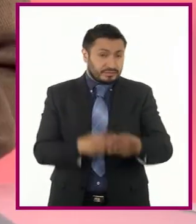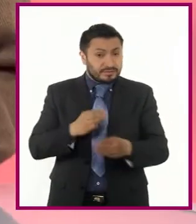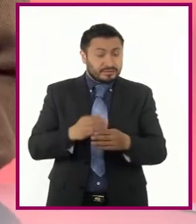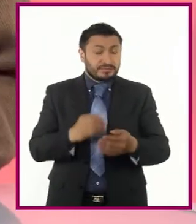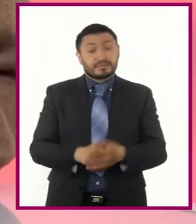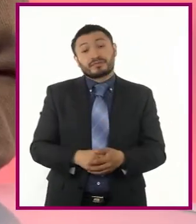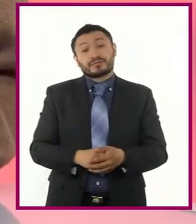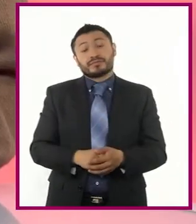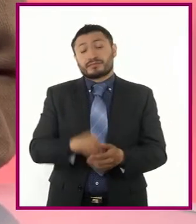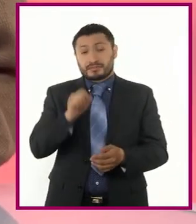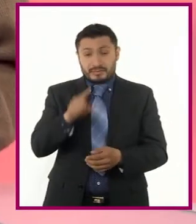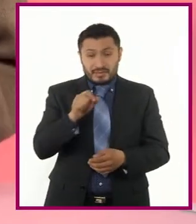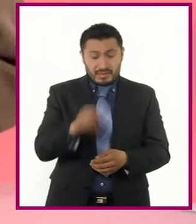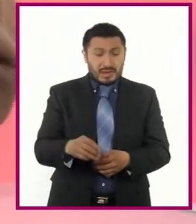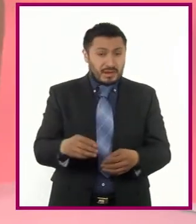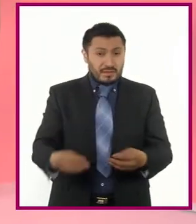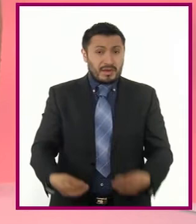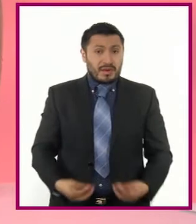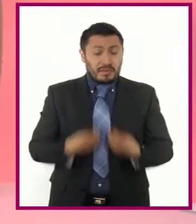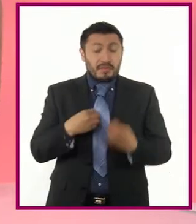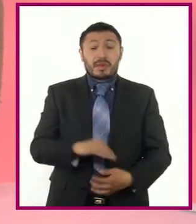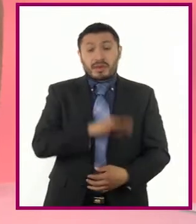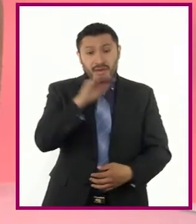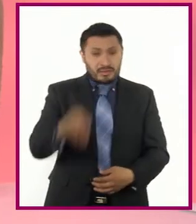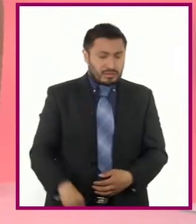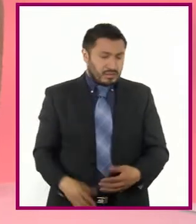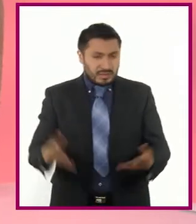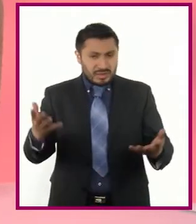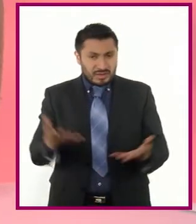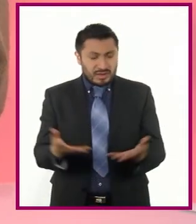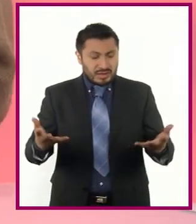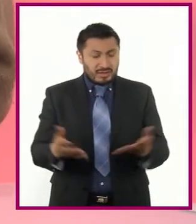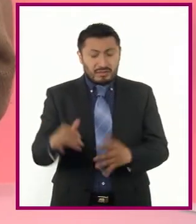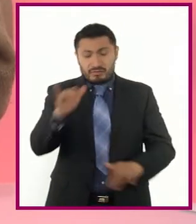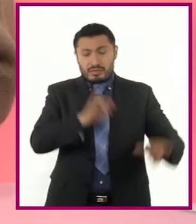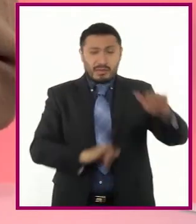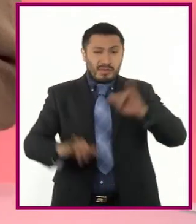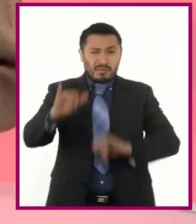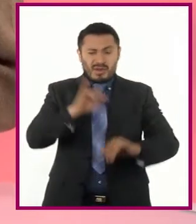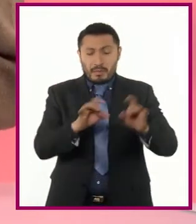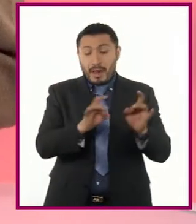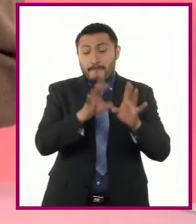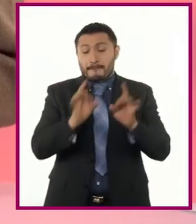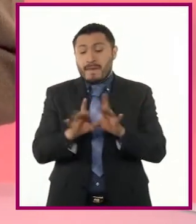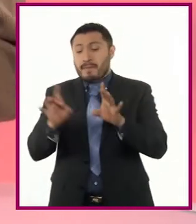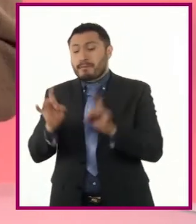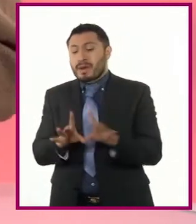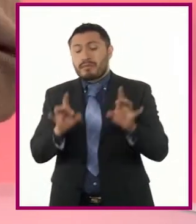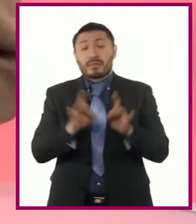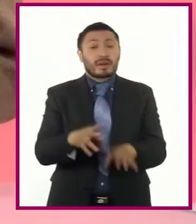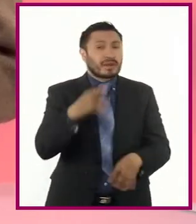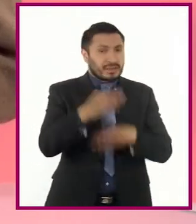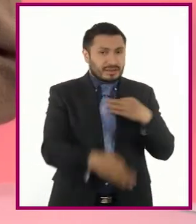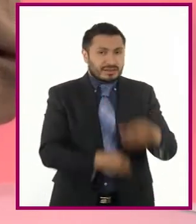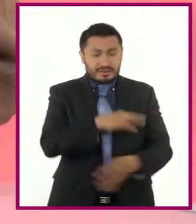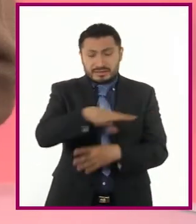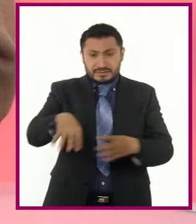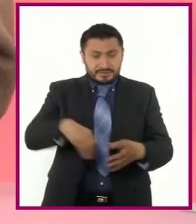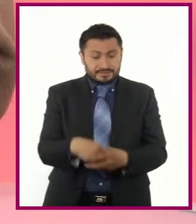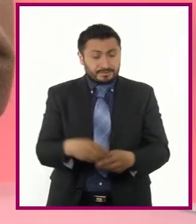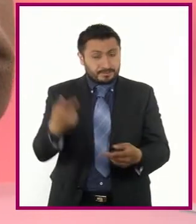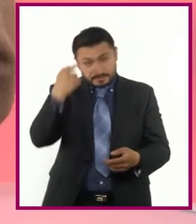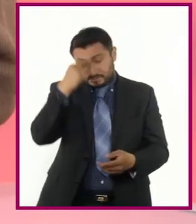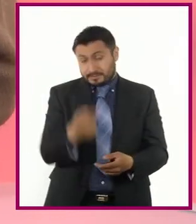también la misma muerte de los seres vivos se lleva a cabo toda una serie de reacciones químicas y estas mismas reacciones químicas van a conllevar a